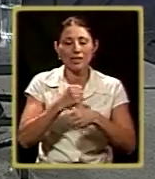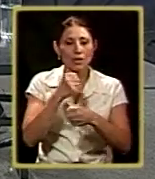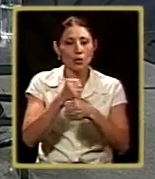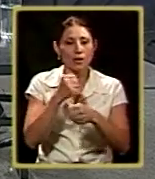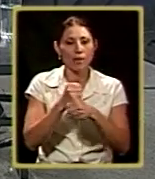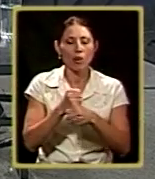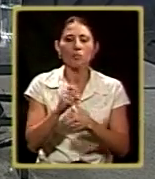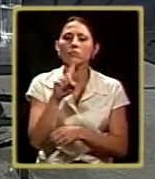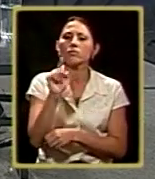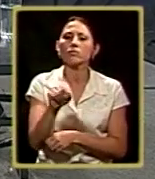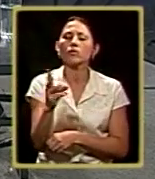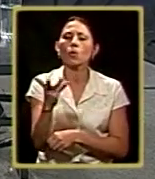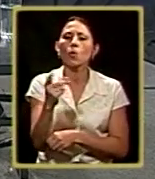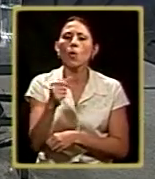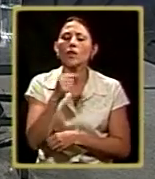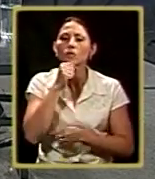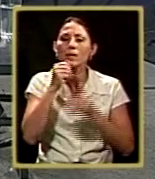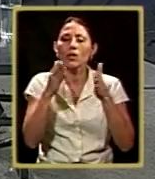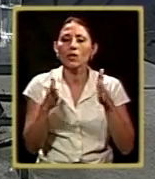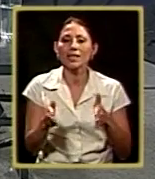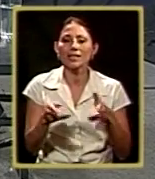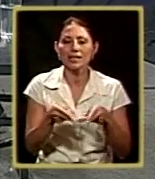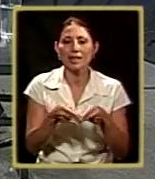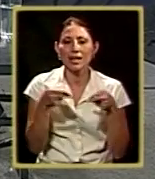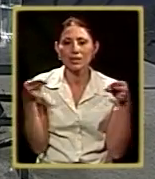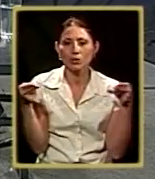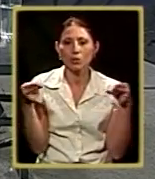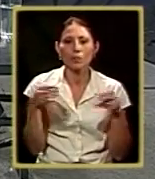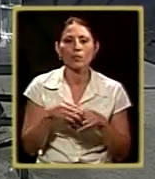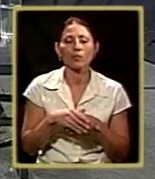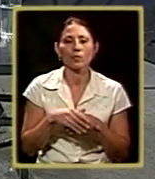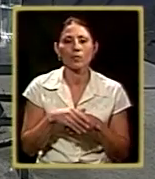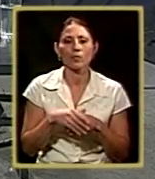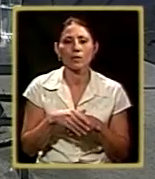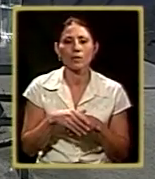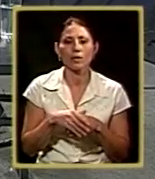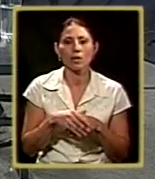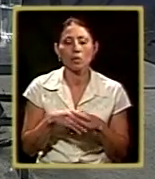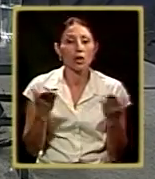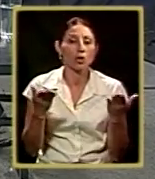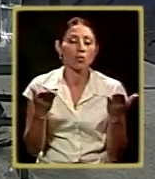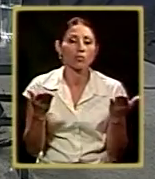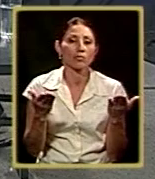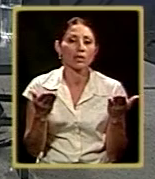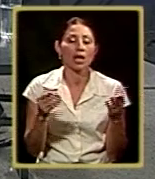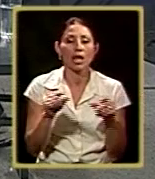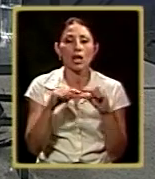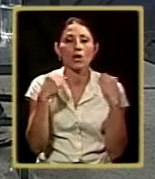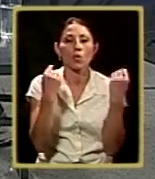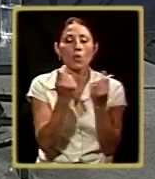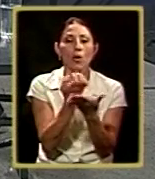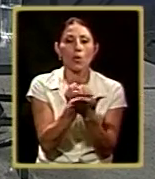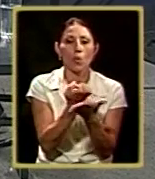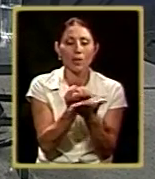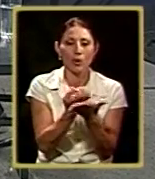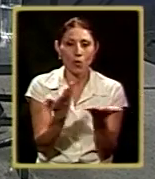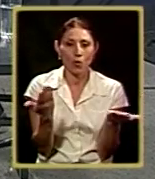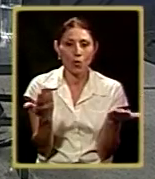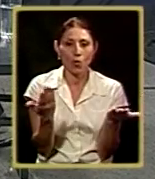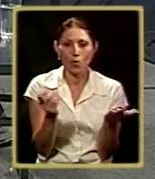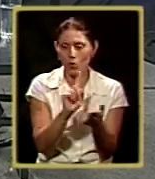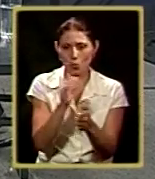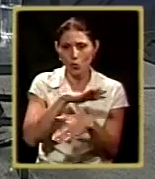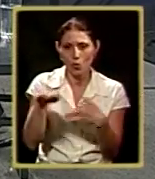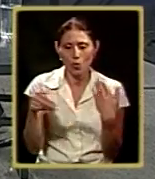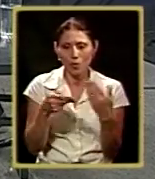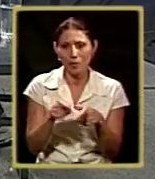¿Cuántos periodistas tiene el Grupo de La Nación? Somos... Es decir, el grupo de económico. El grupo económico. No, obviamente no todo el